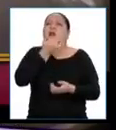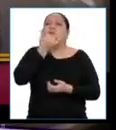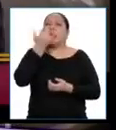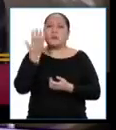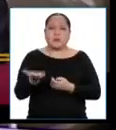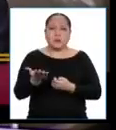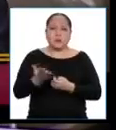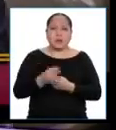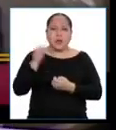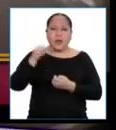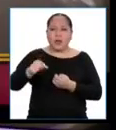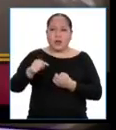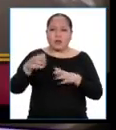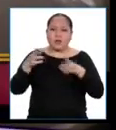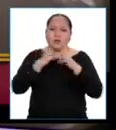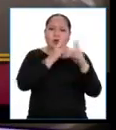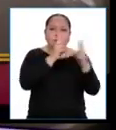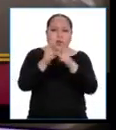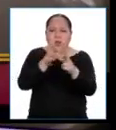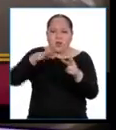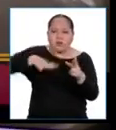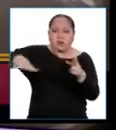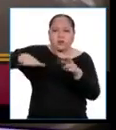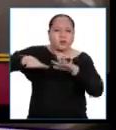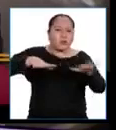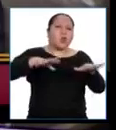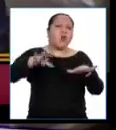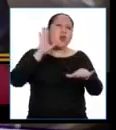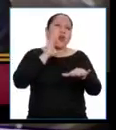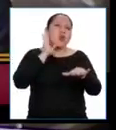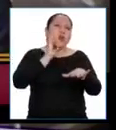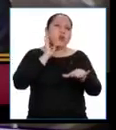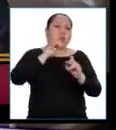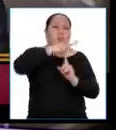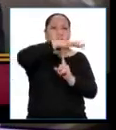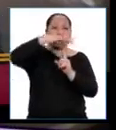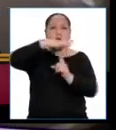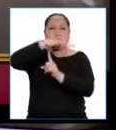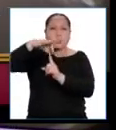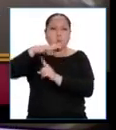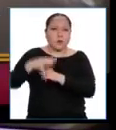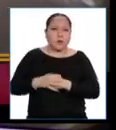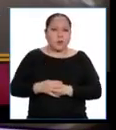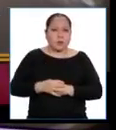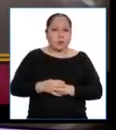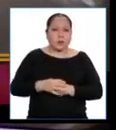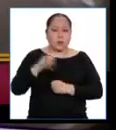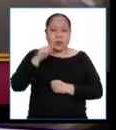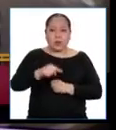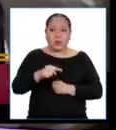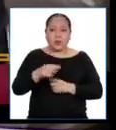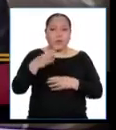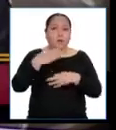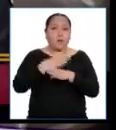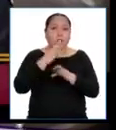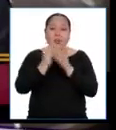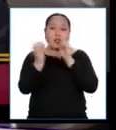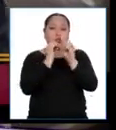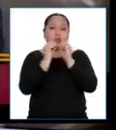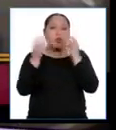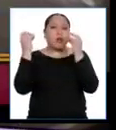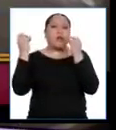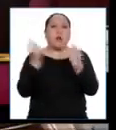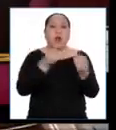pasando en las cuencas de los ríos con la contaminación ambiental. Son medidas inmediatas que tiene